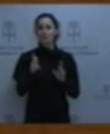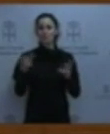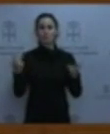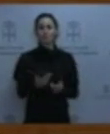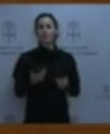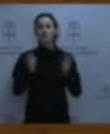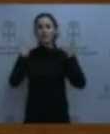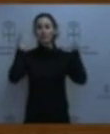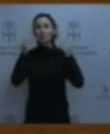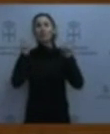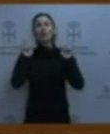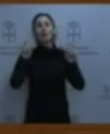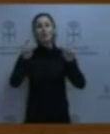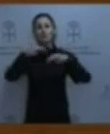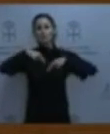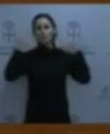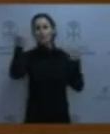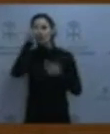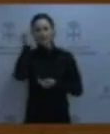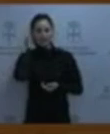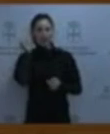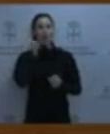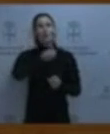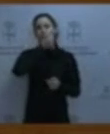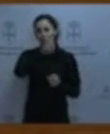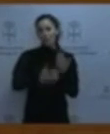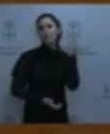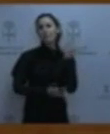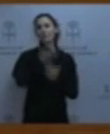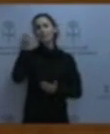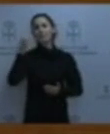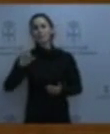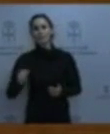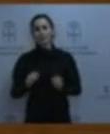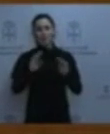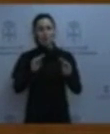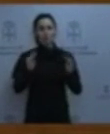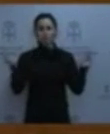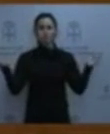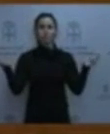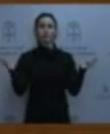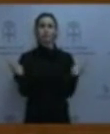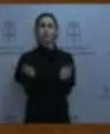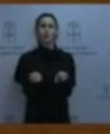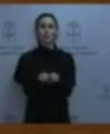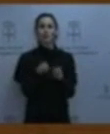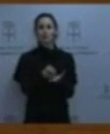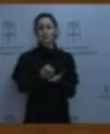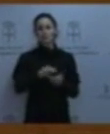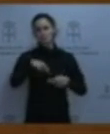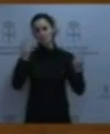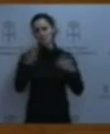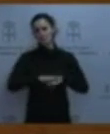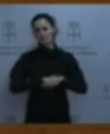educativa pública de todas y todos, que ellos, el Gobierno, el PSOE, la FSA, se reducen arbitrariamente, al igual que se reducen otros servicios públicos básicos